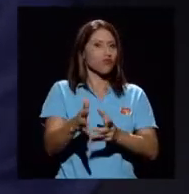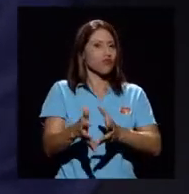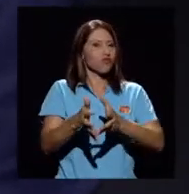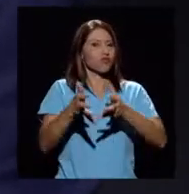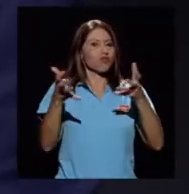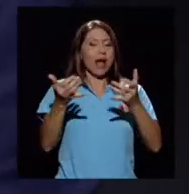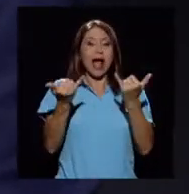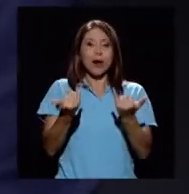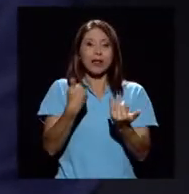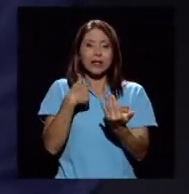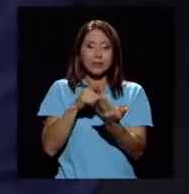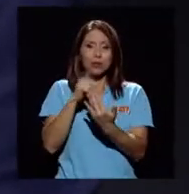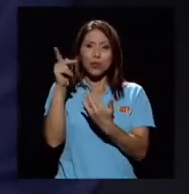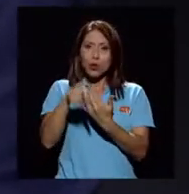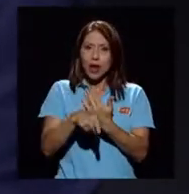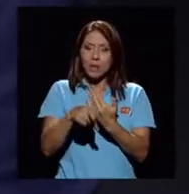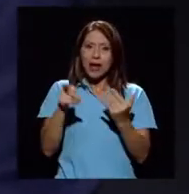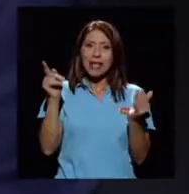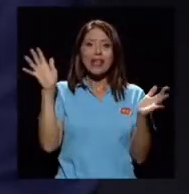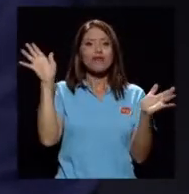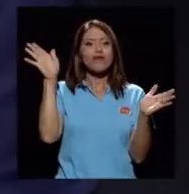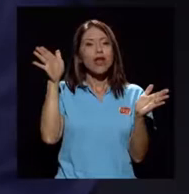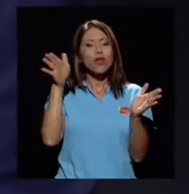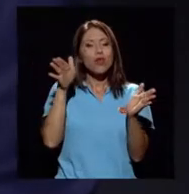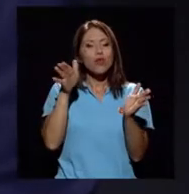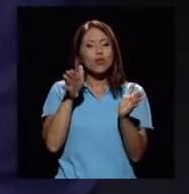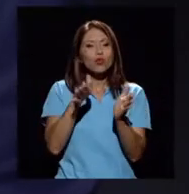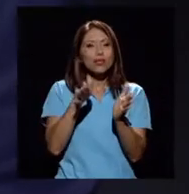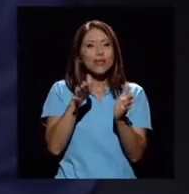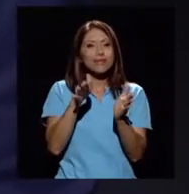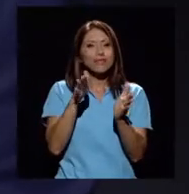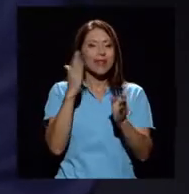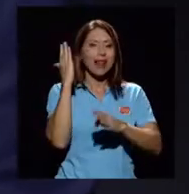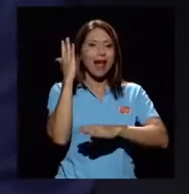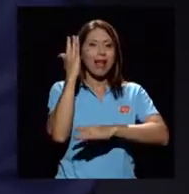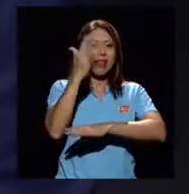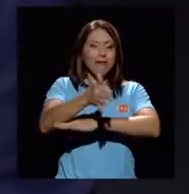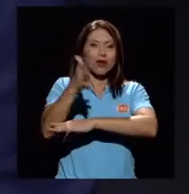reduce significativamente la deforestación, ¿verdad?